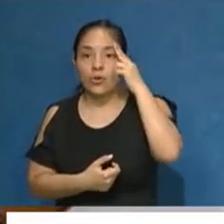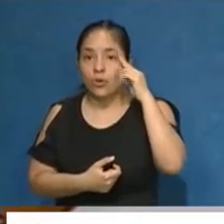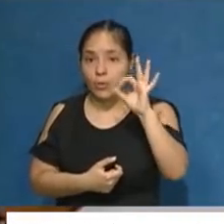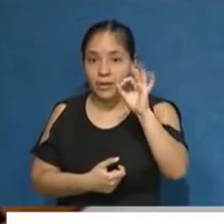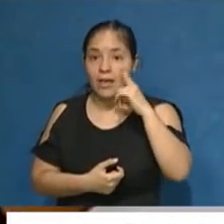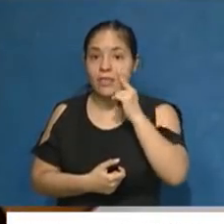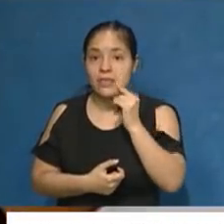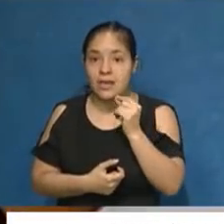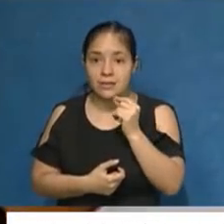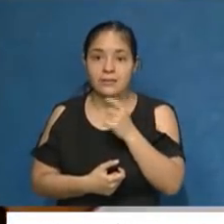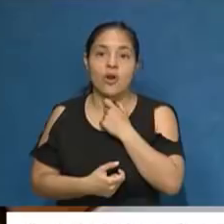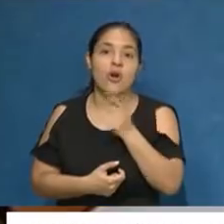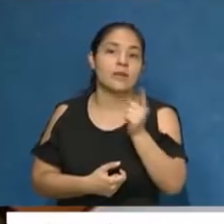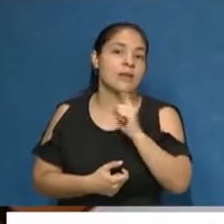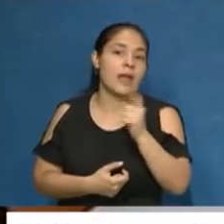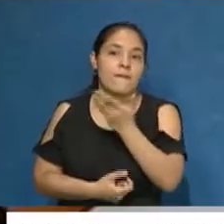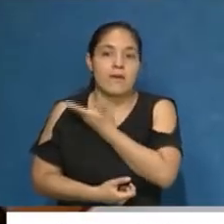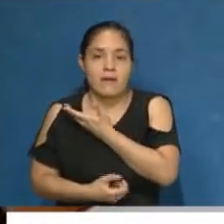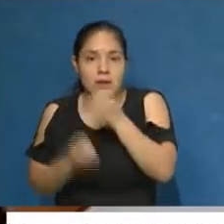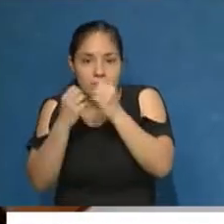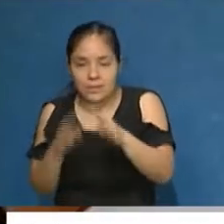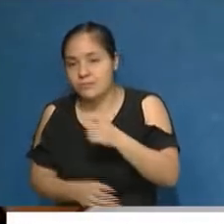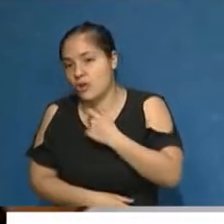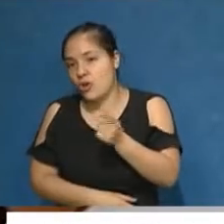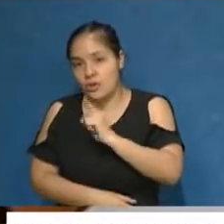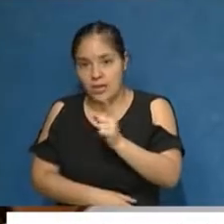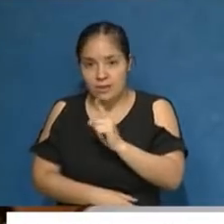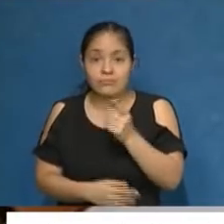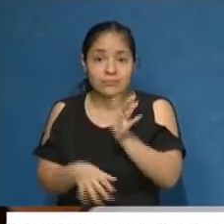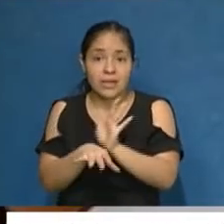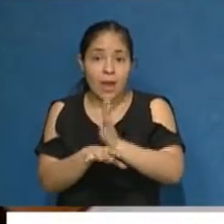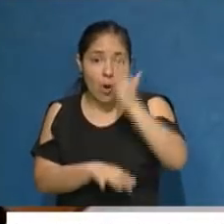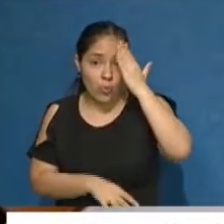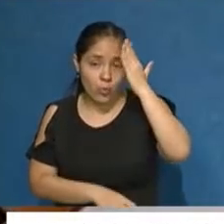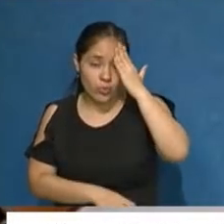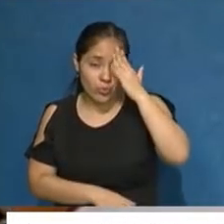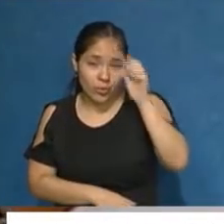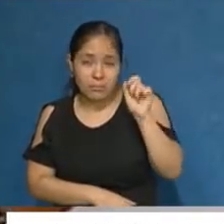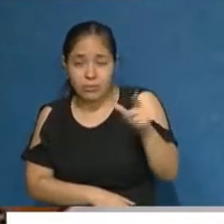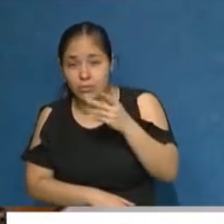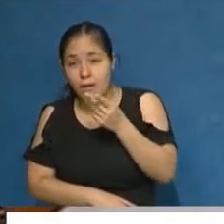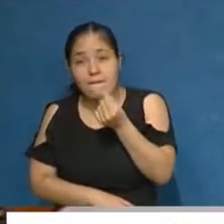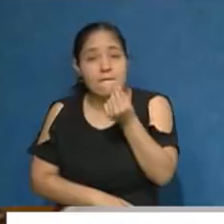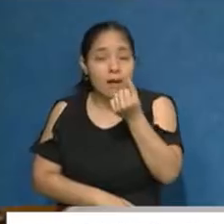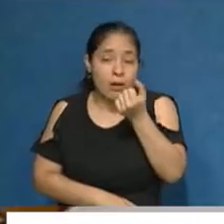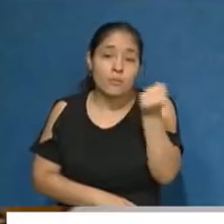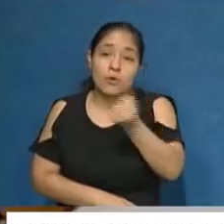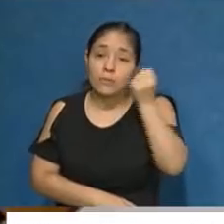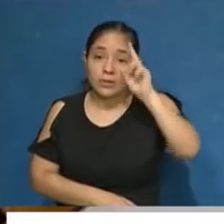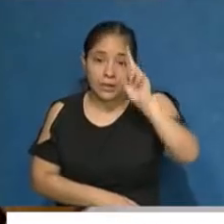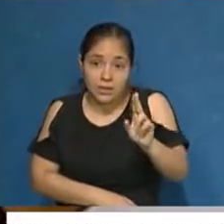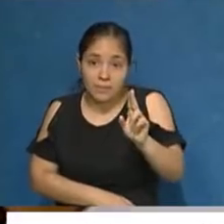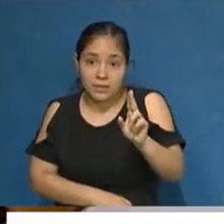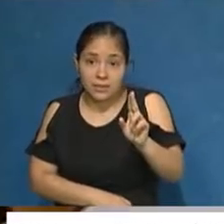consenso está en que no gusta empezar en febrero y esto es un valor cultural que hay que evaluarlo, hay que pensarlo y también hay que